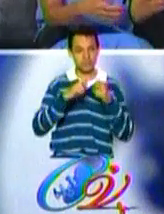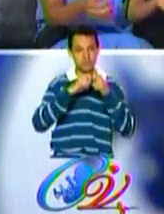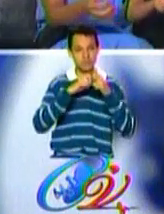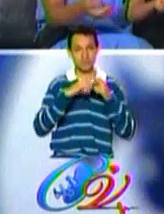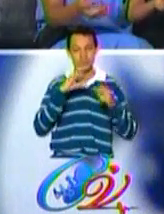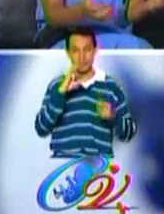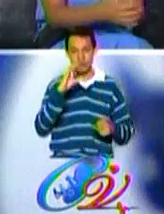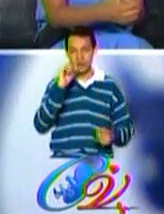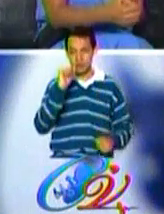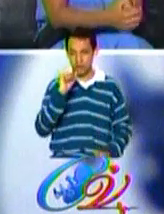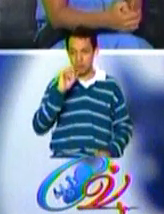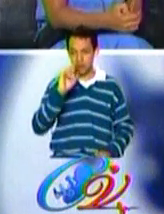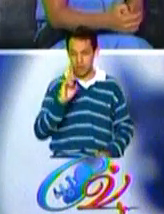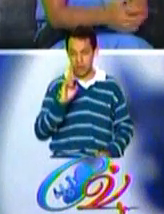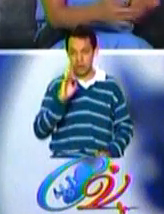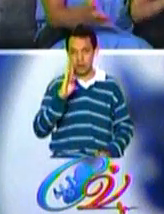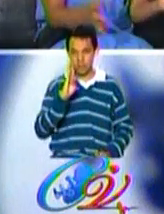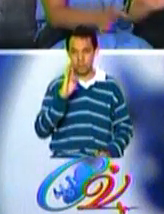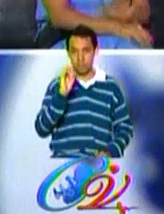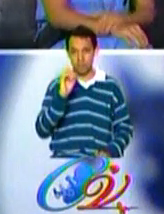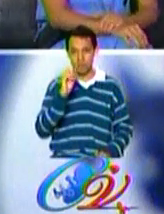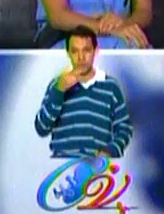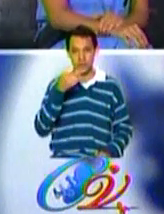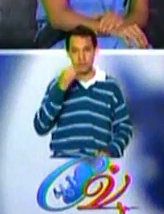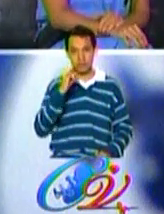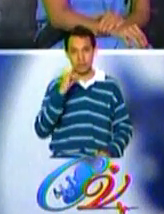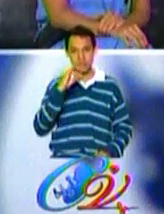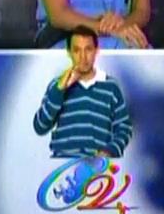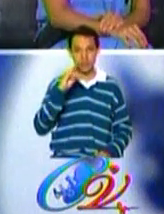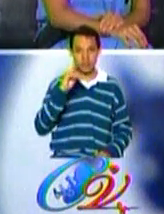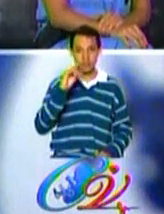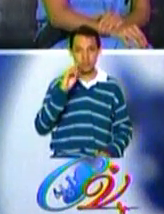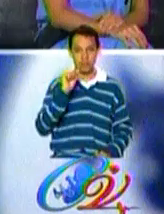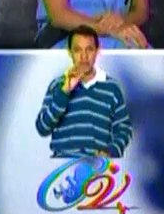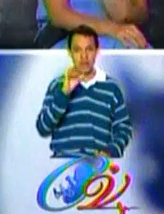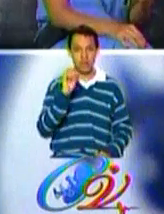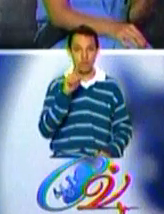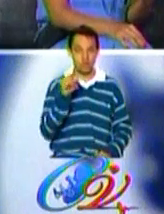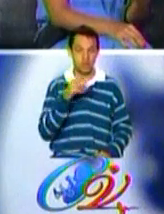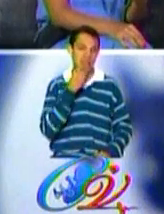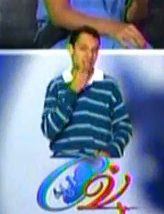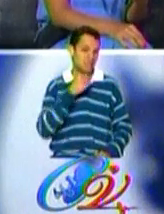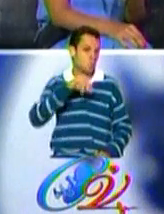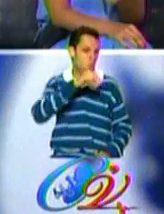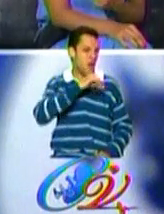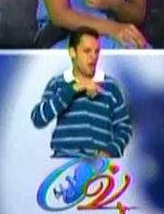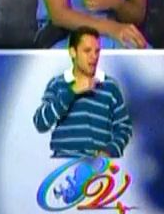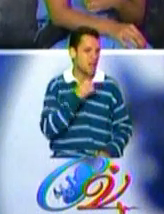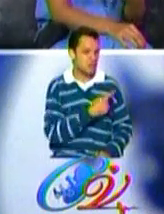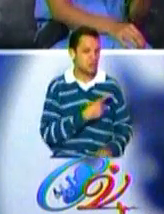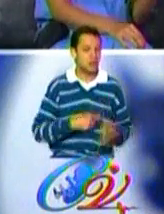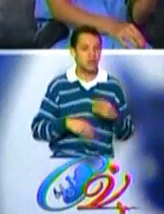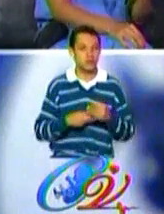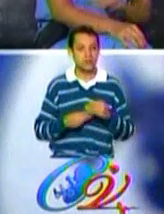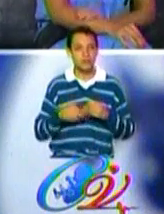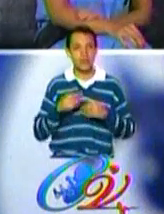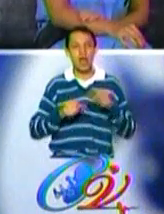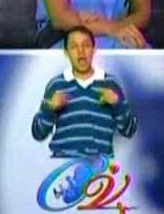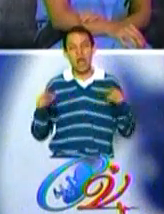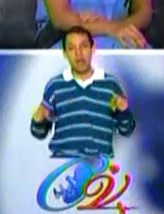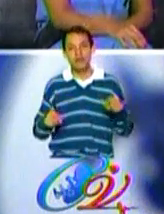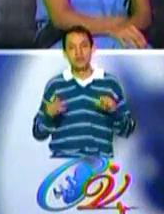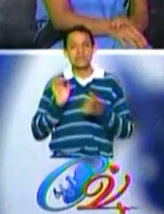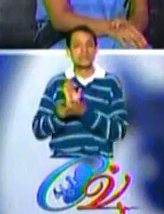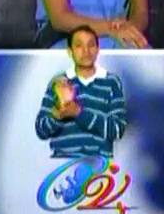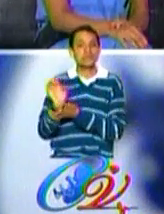Carbohidratos son, como decir, la fuente principal de la energía. Azúcar. Hay gente, por ejemplo, en Estados Unidos que hacen unas dietas, por ejemplo, basadas